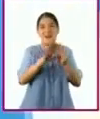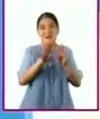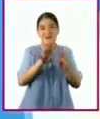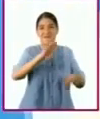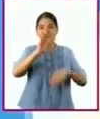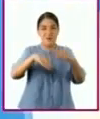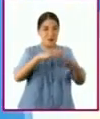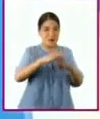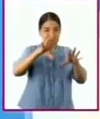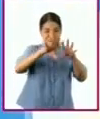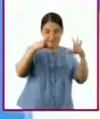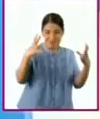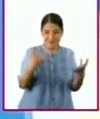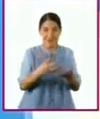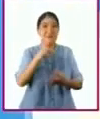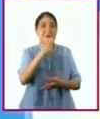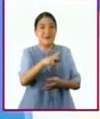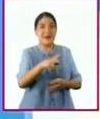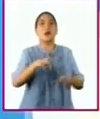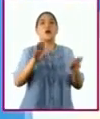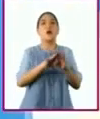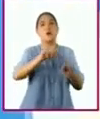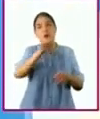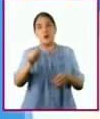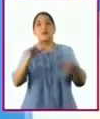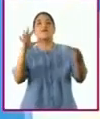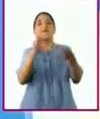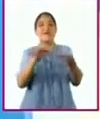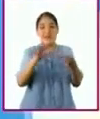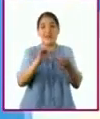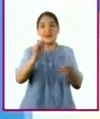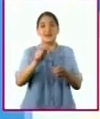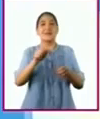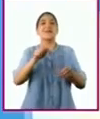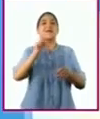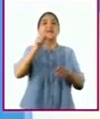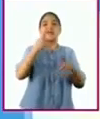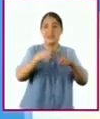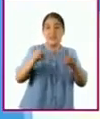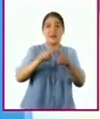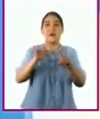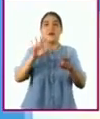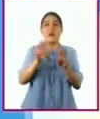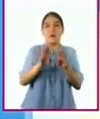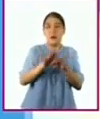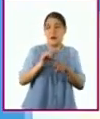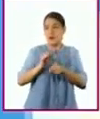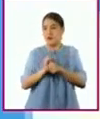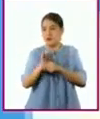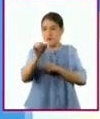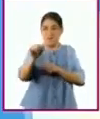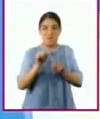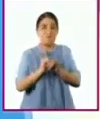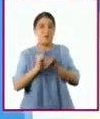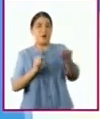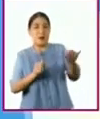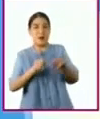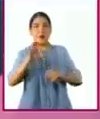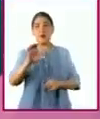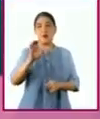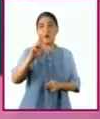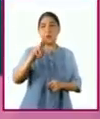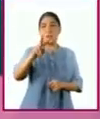mapas topográficos, que nos explican las diferencias de altura en la superficie terrestre con algo llamado curvas de